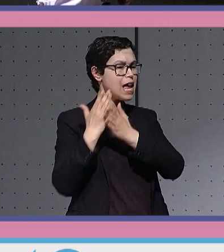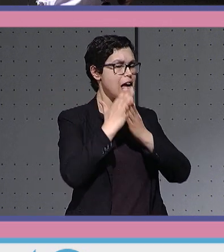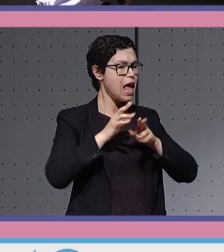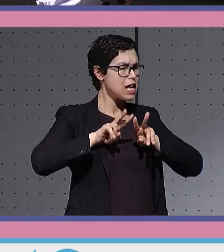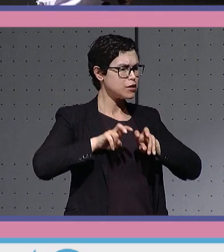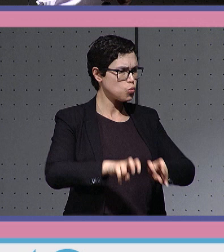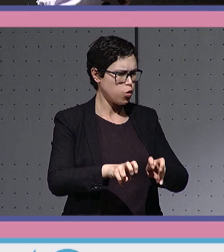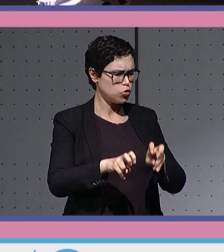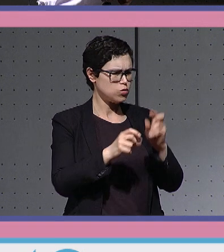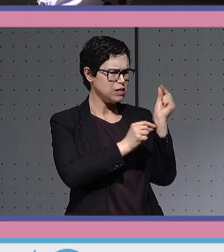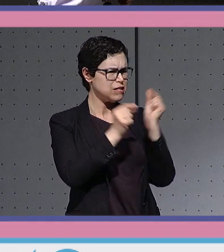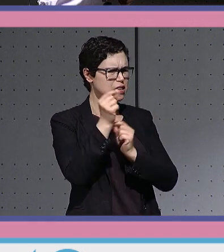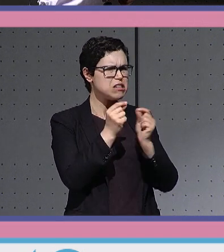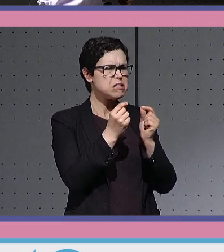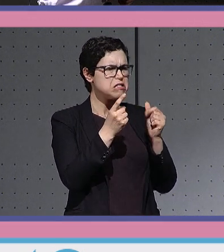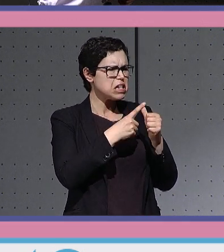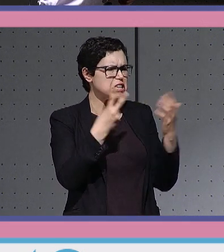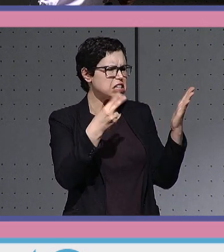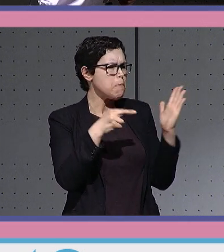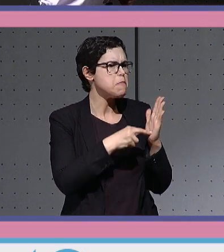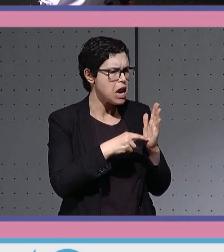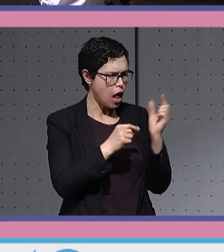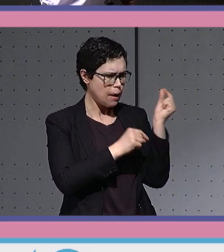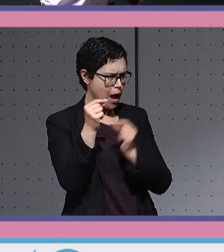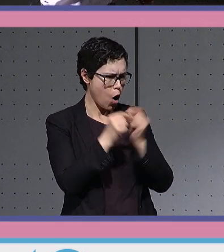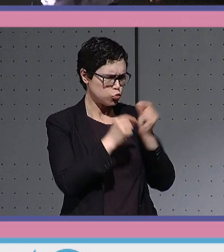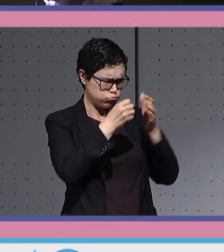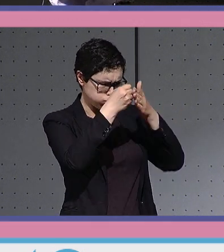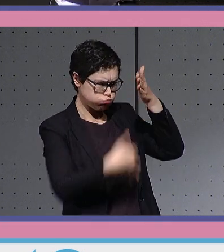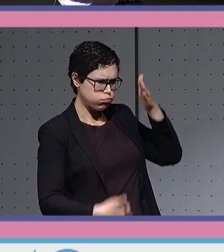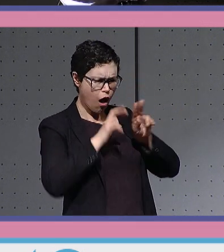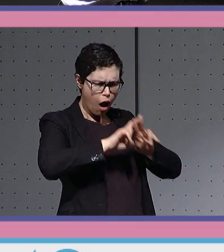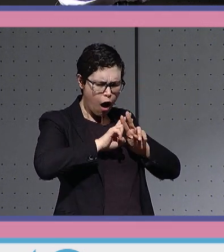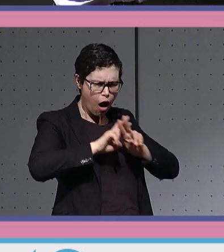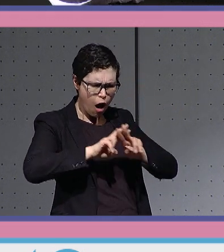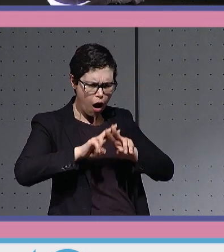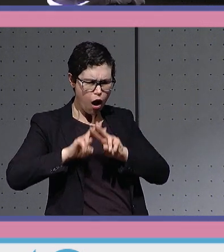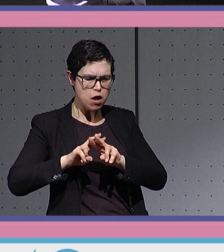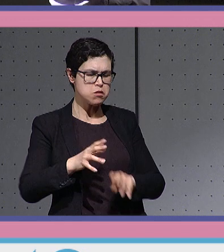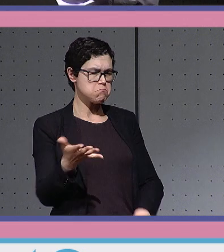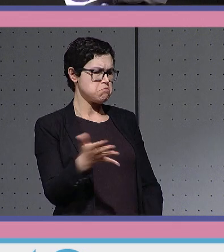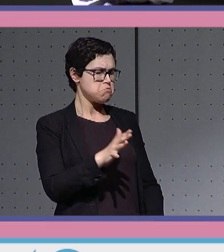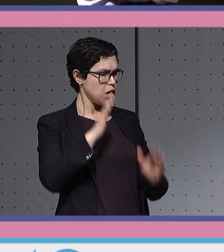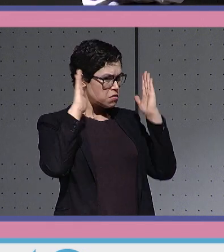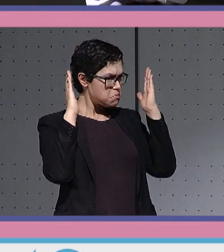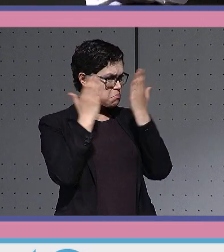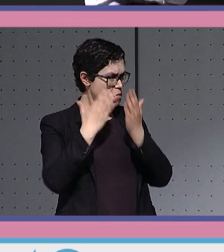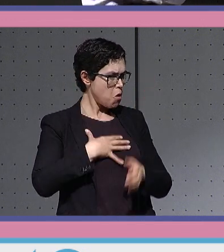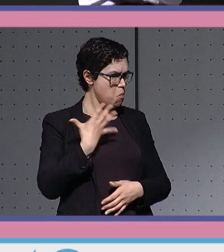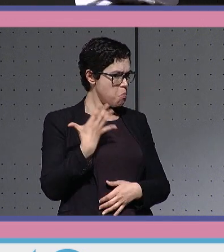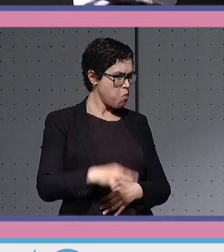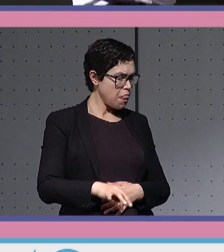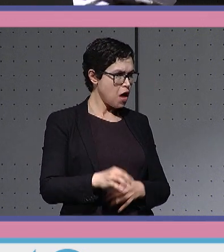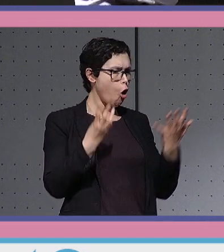montones de gemelos, 37.000, y montones de millones de hermanos. Y se calcula una heredabilidad para el TEA del un poquito más